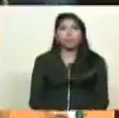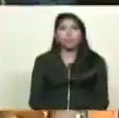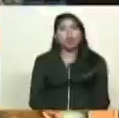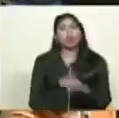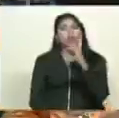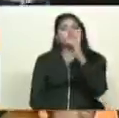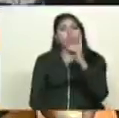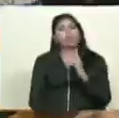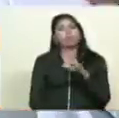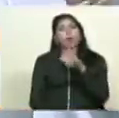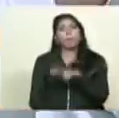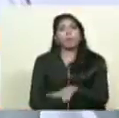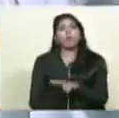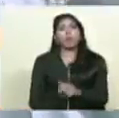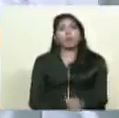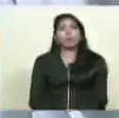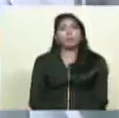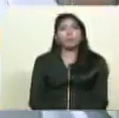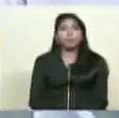Decisión aprobada.